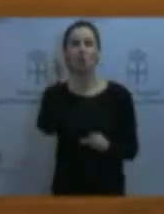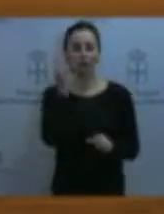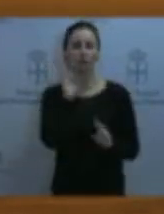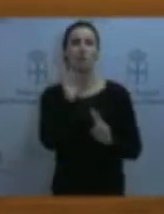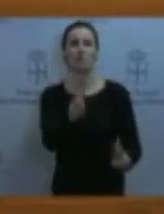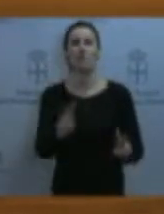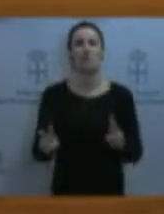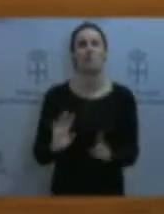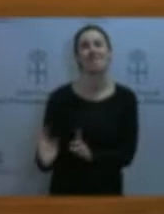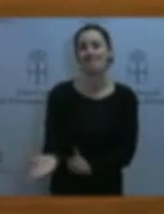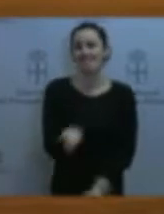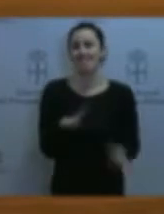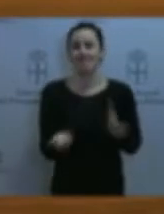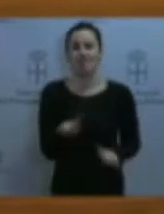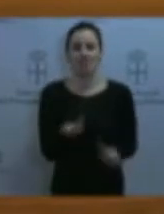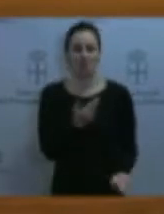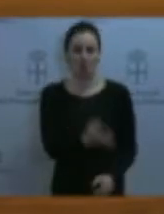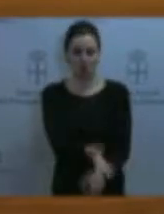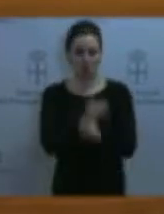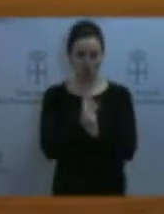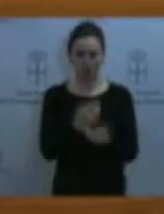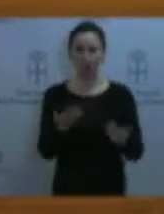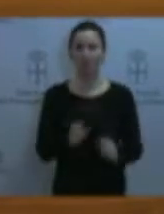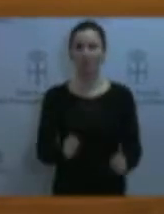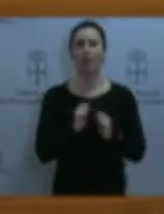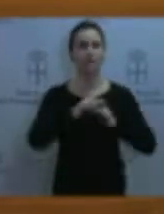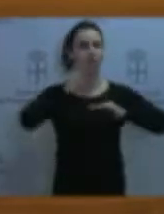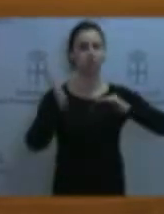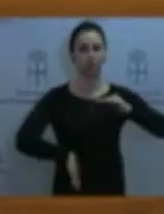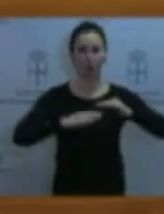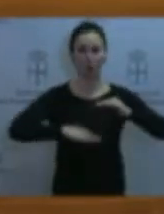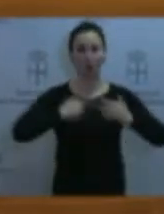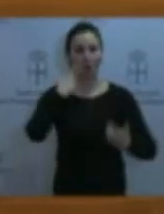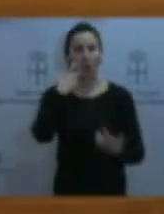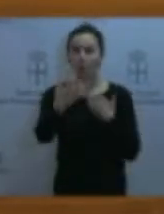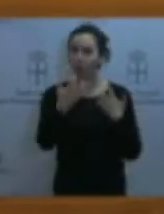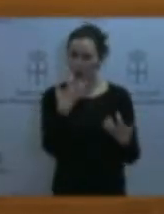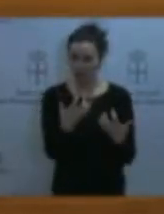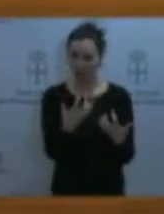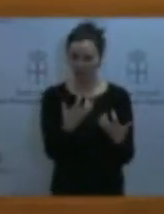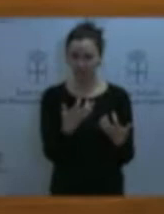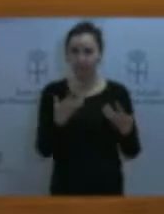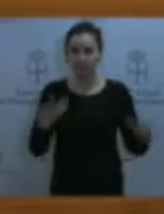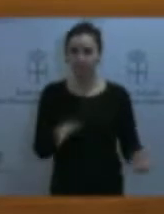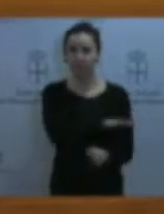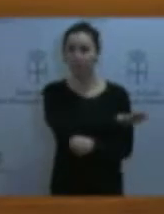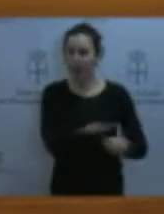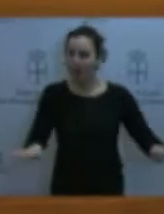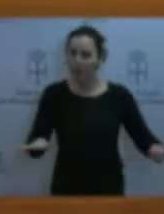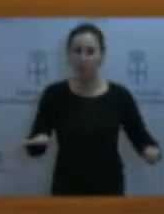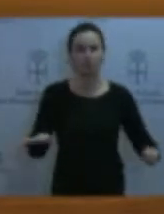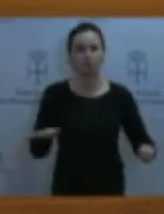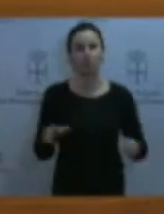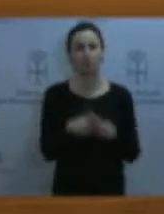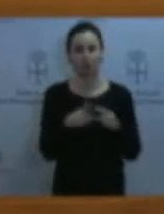la desigualdad en la agenda política pública, que abarca a todos los aspectos de la sociedad. Las políticas feministas no